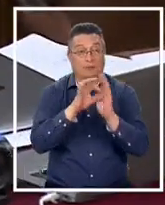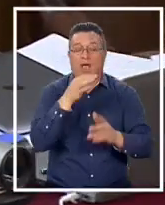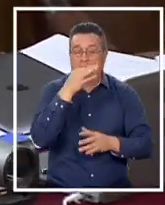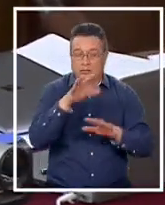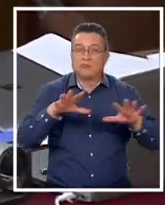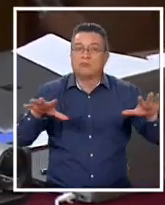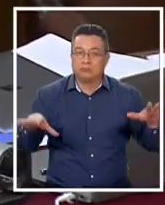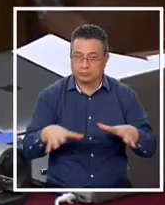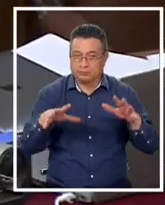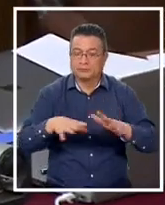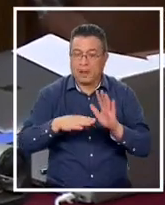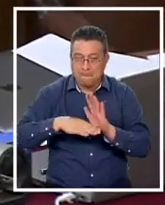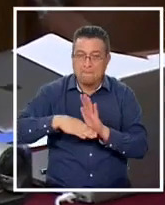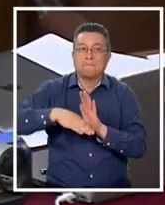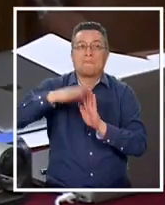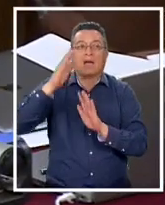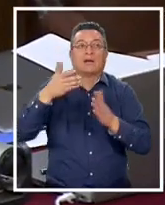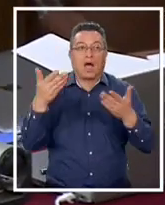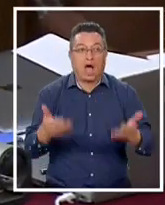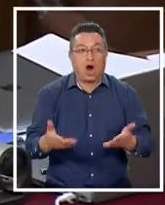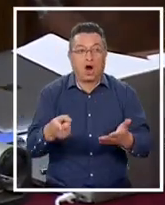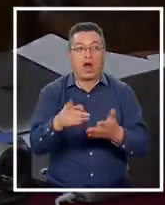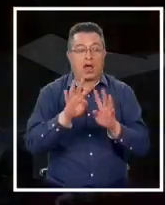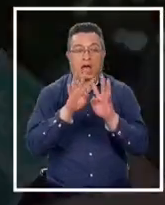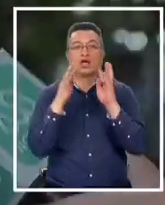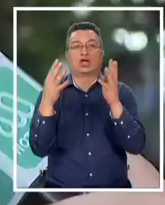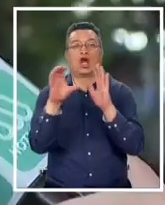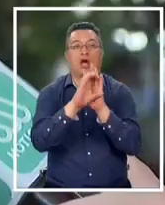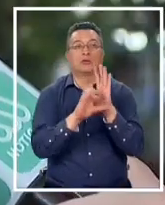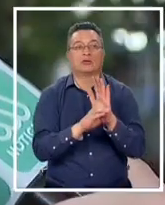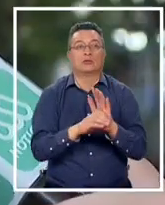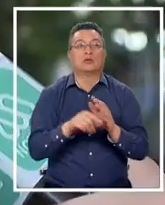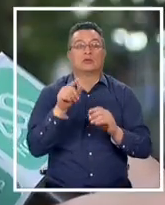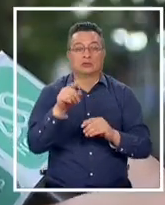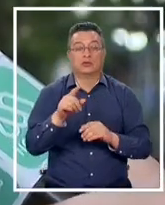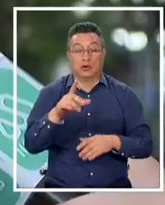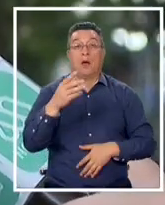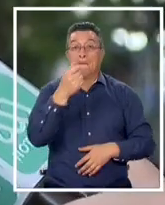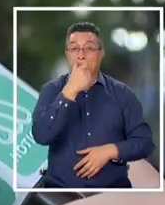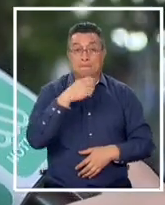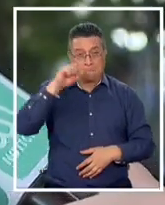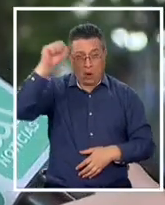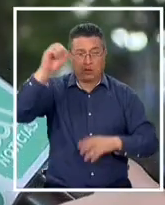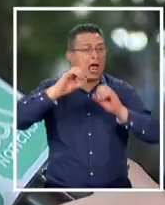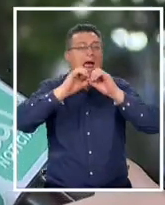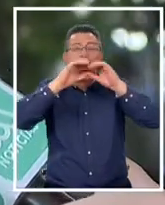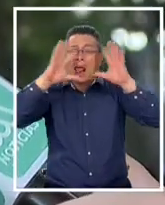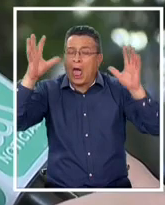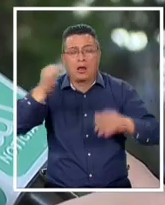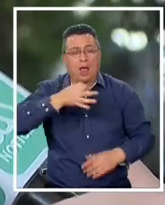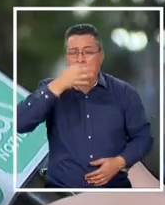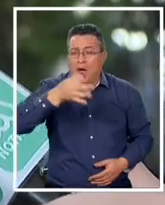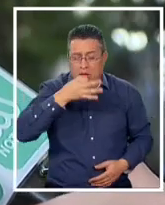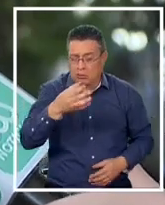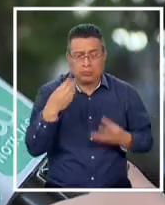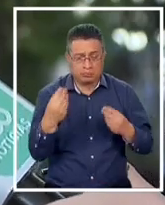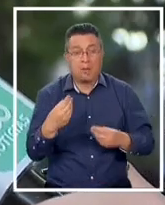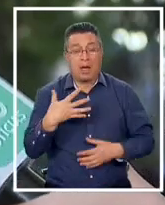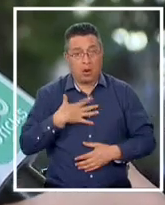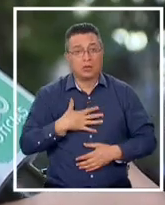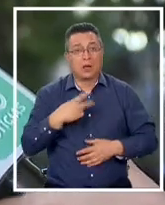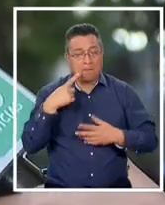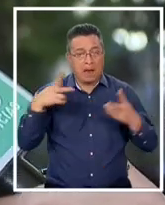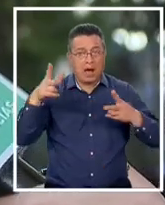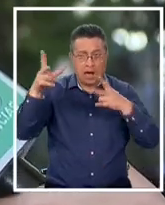mayores acciones frente al actual momento de la convención. Lúcido el presidente Boric, claro el presidente Boric. Me gustaría que se